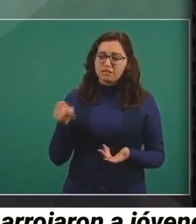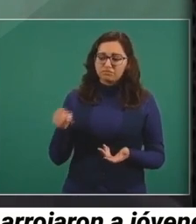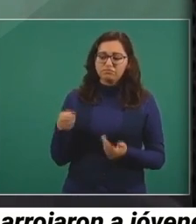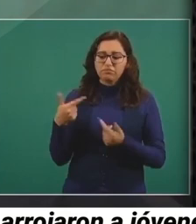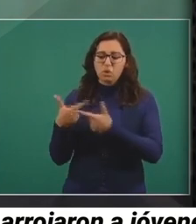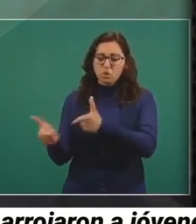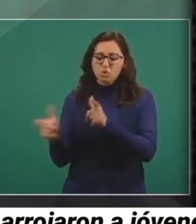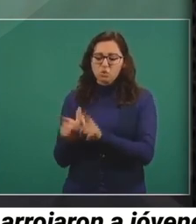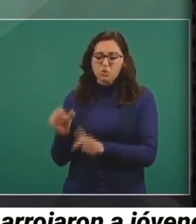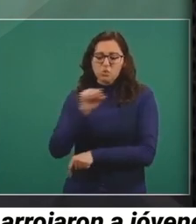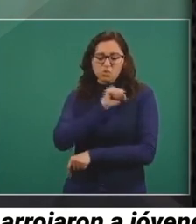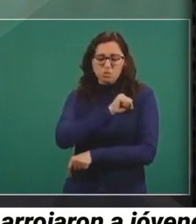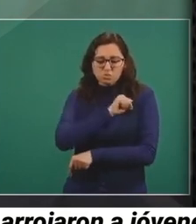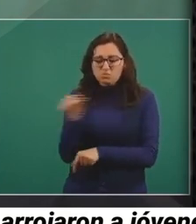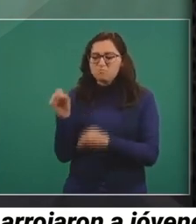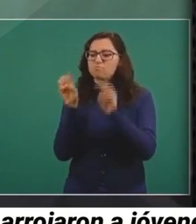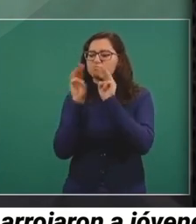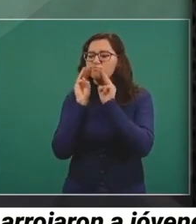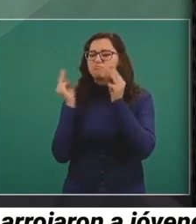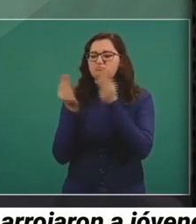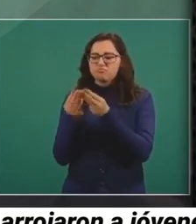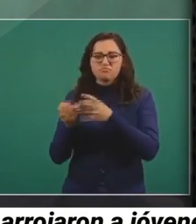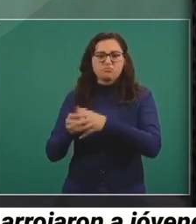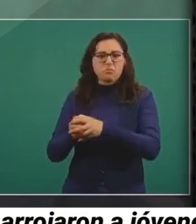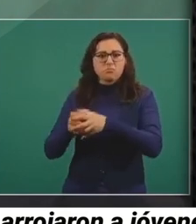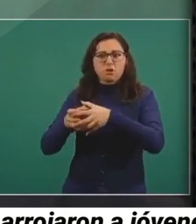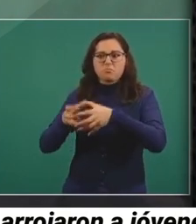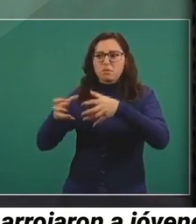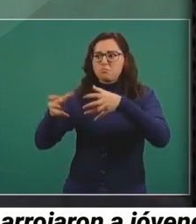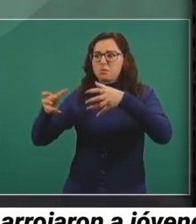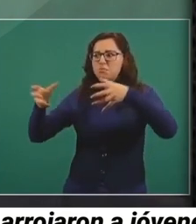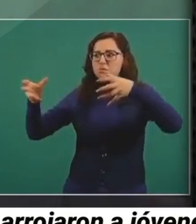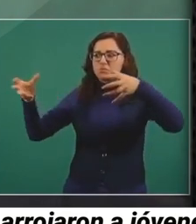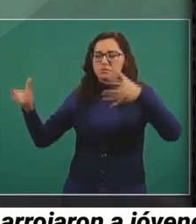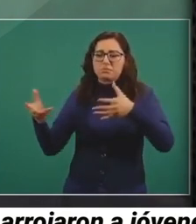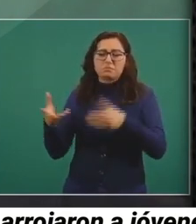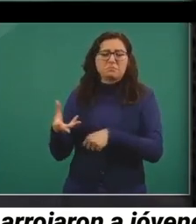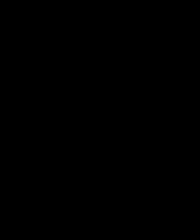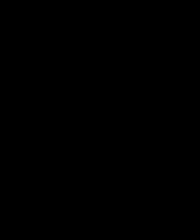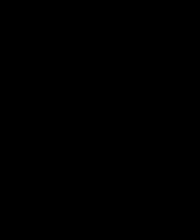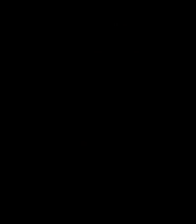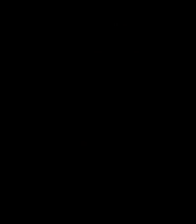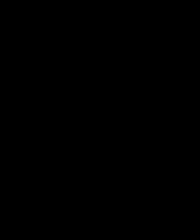de rezago y desintegración derivaron en que fueran enganchados por la delincuencia organizada.